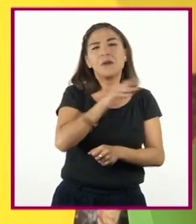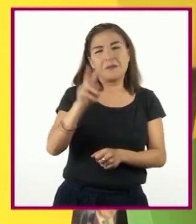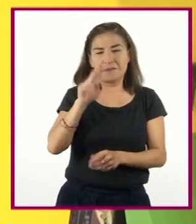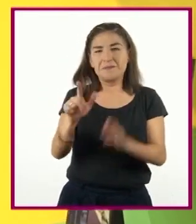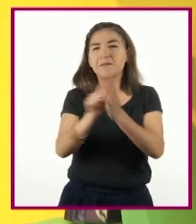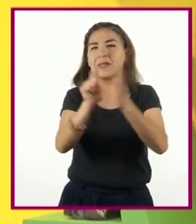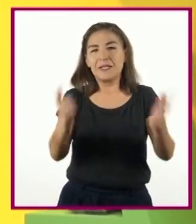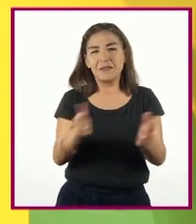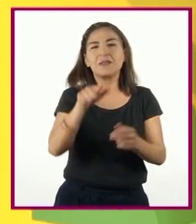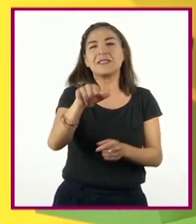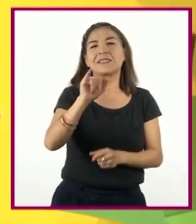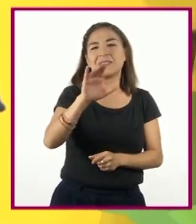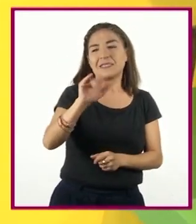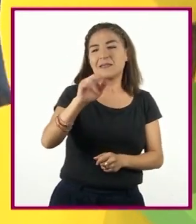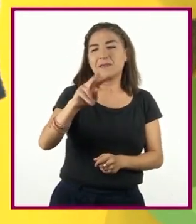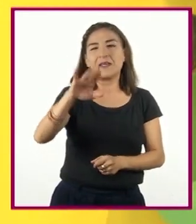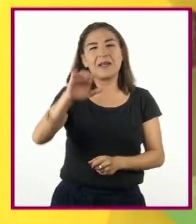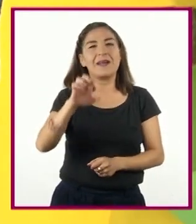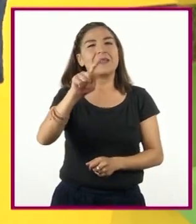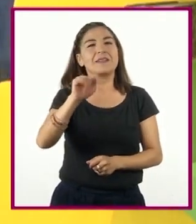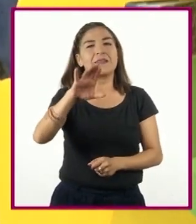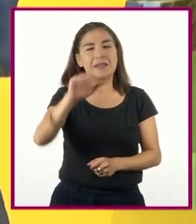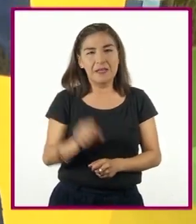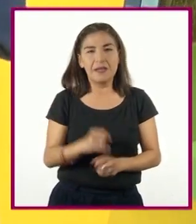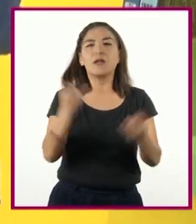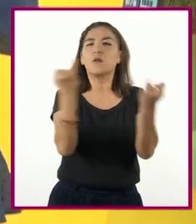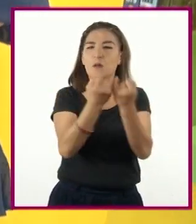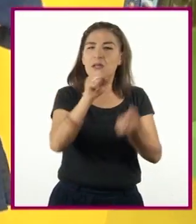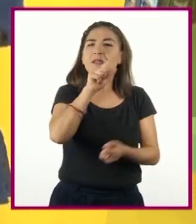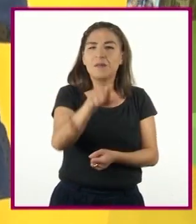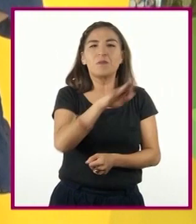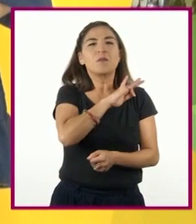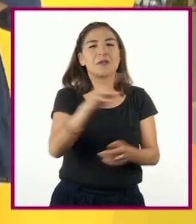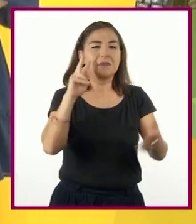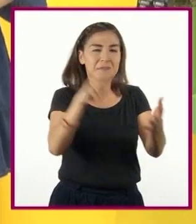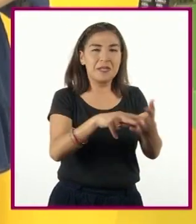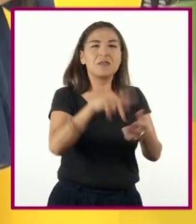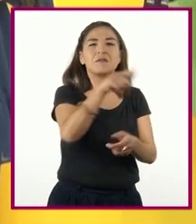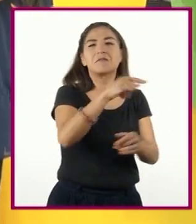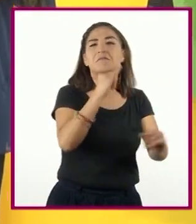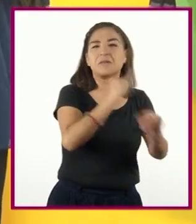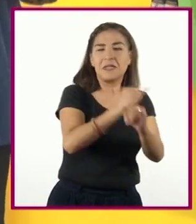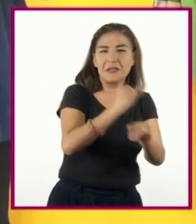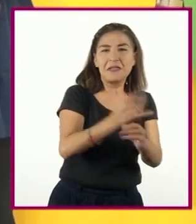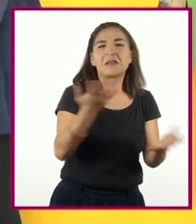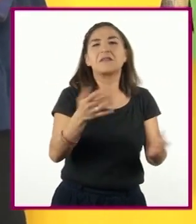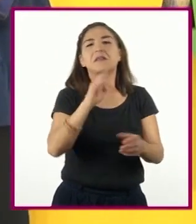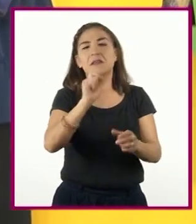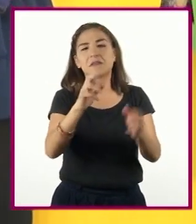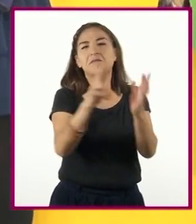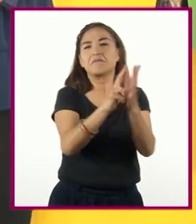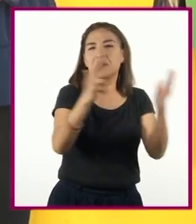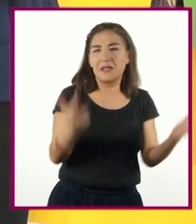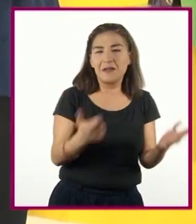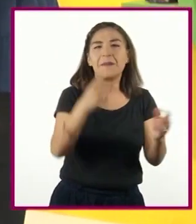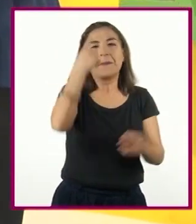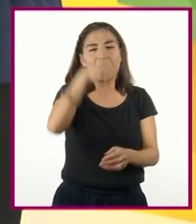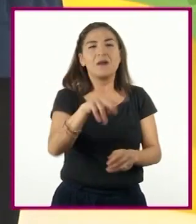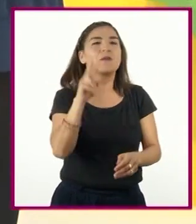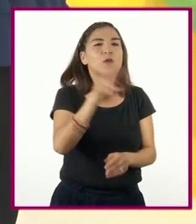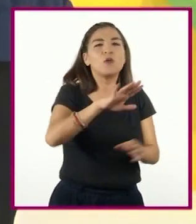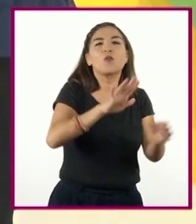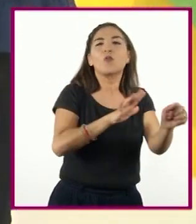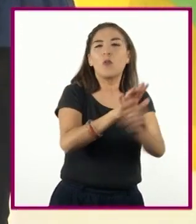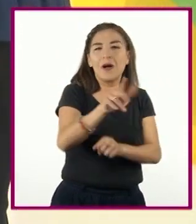de texto de formación cívica y ética. También pueden consultar medios de comunicación impresa y digital para saber